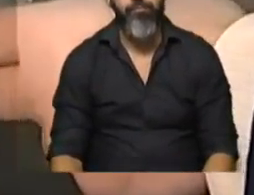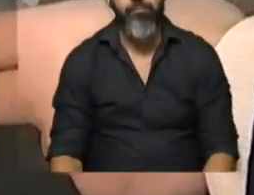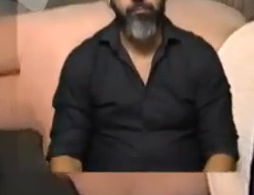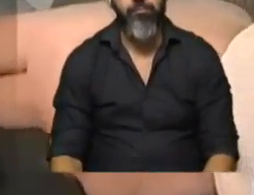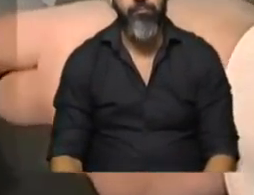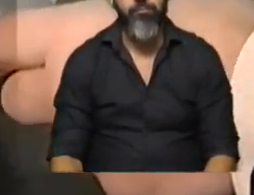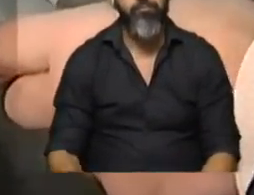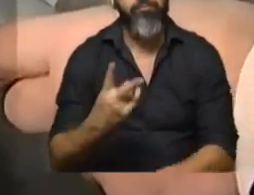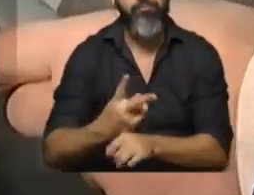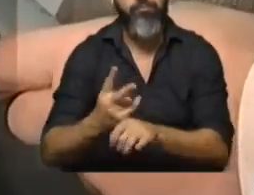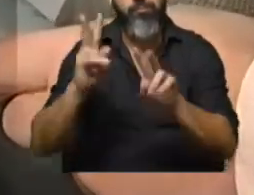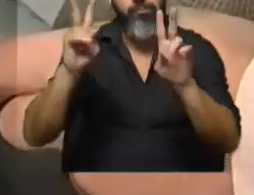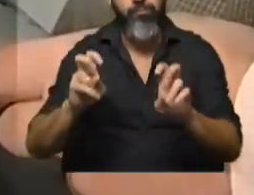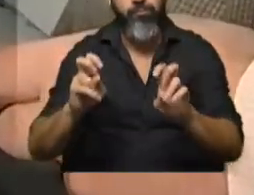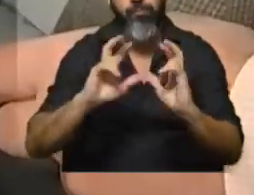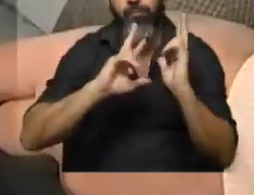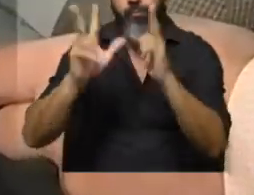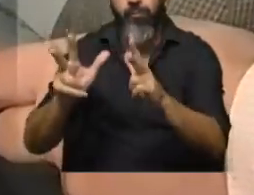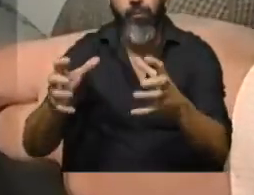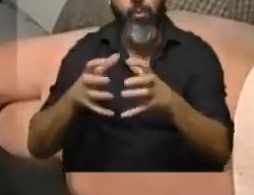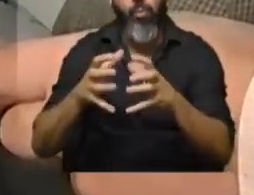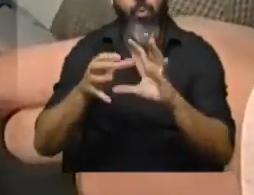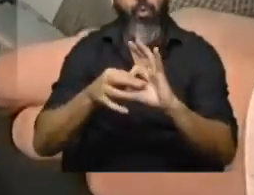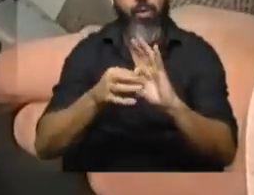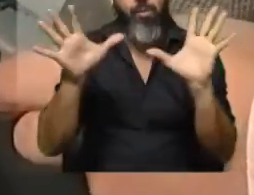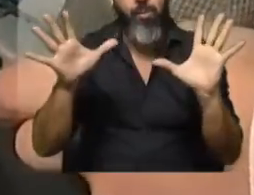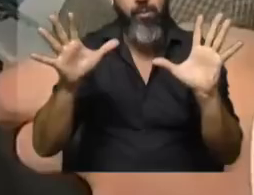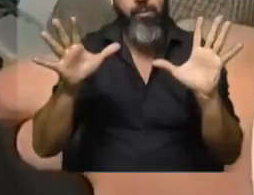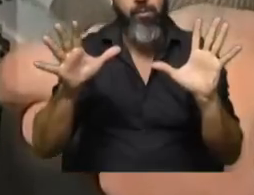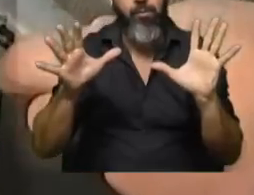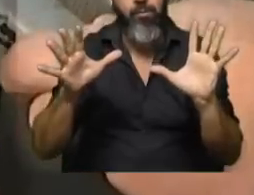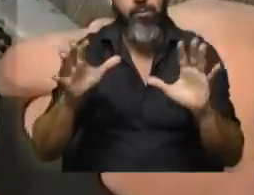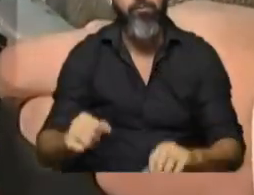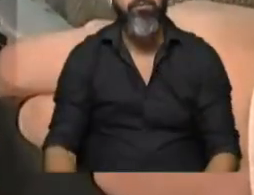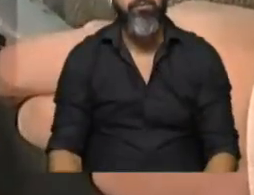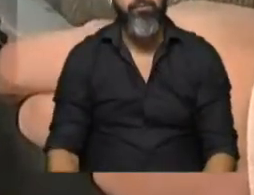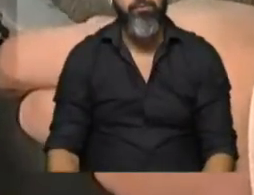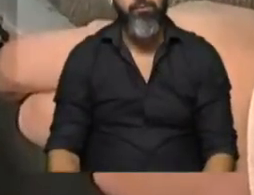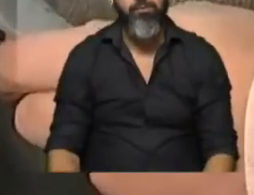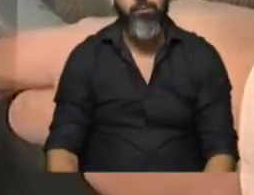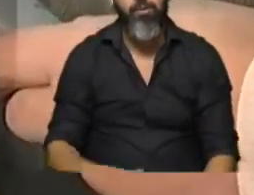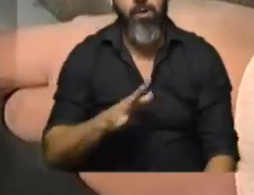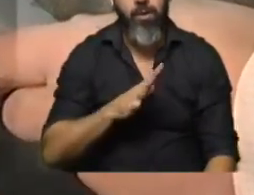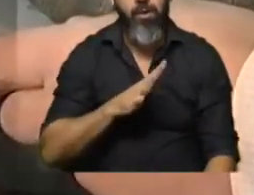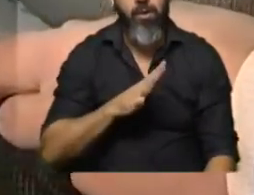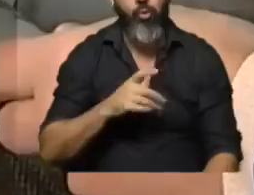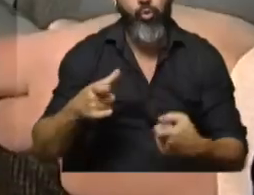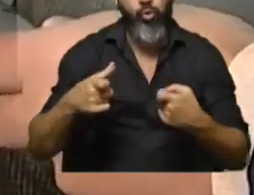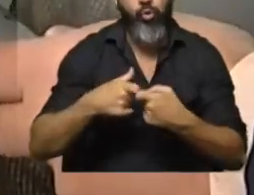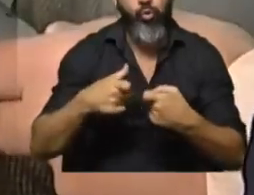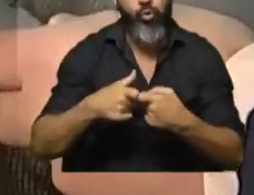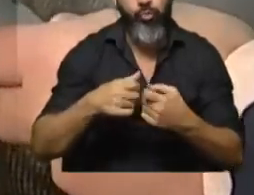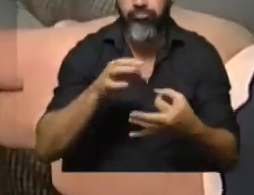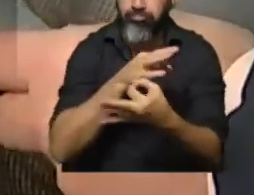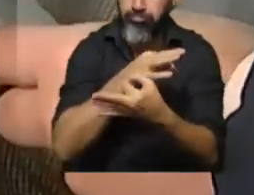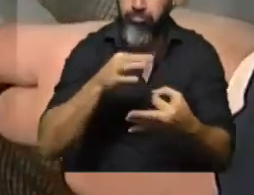segundo lugar manifestar como le dijimos al partido independiente que hemos sentido que hemos tenido un socio muy leal